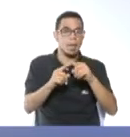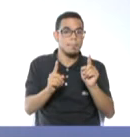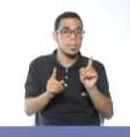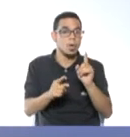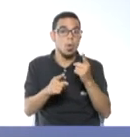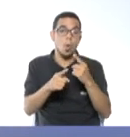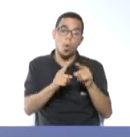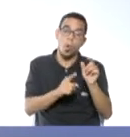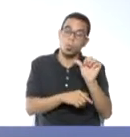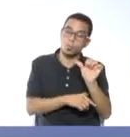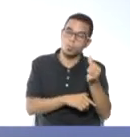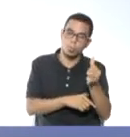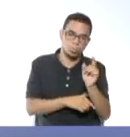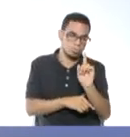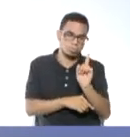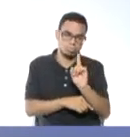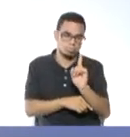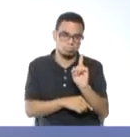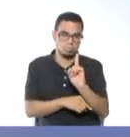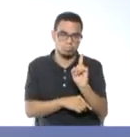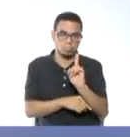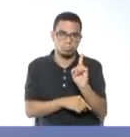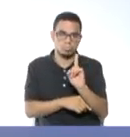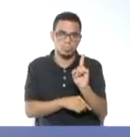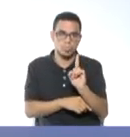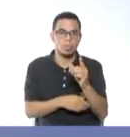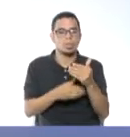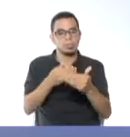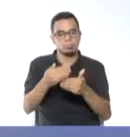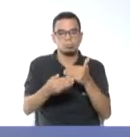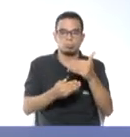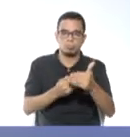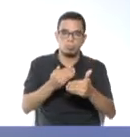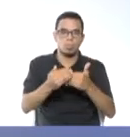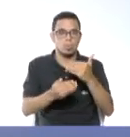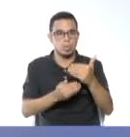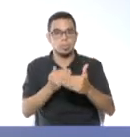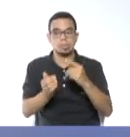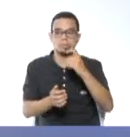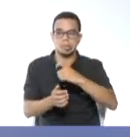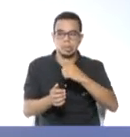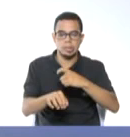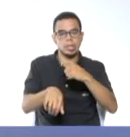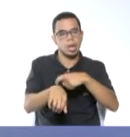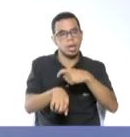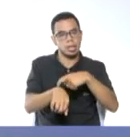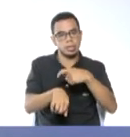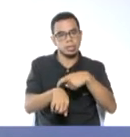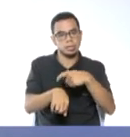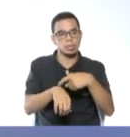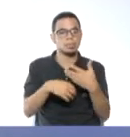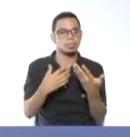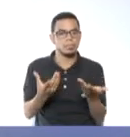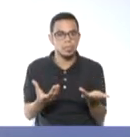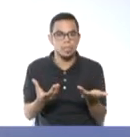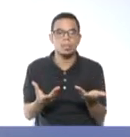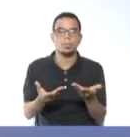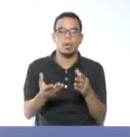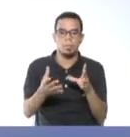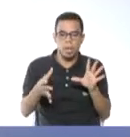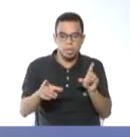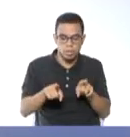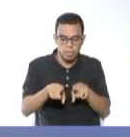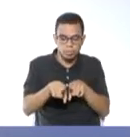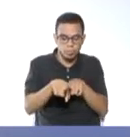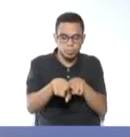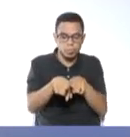el liceo, pero hay otros que van a tener un poquito más de tiempo van a necesitar más tiempo para poder avanzar